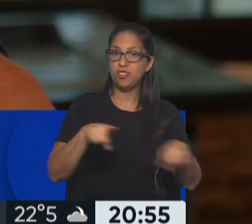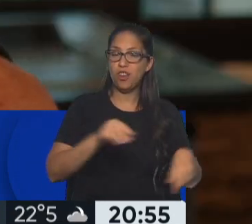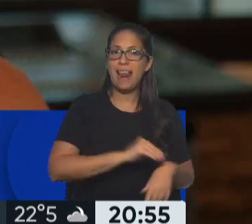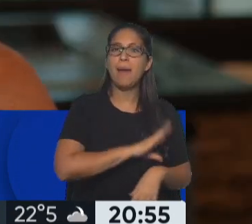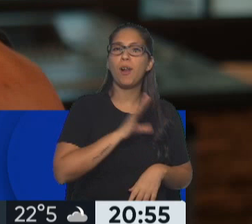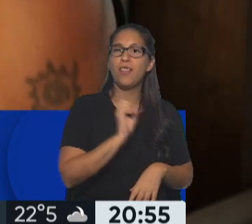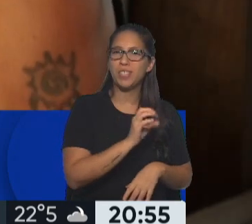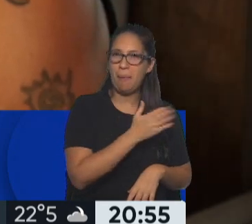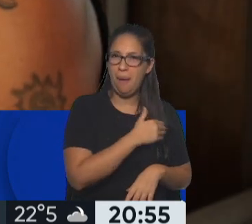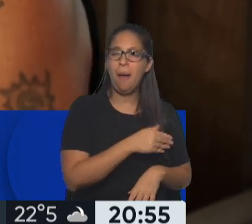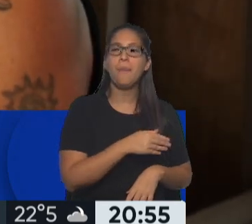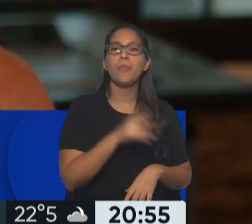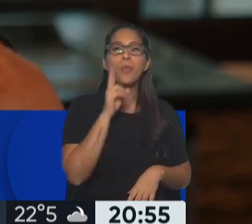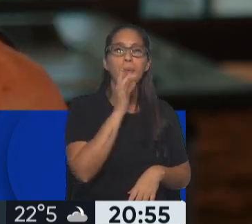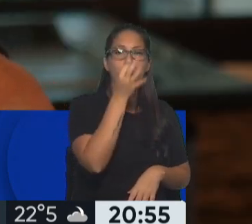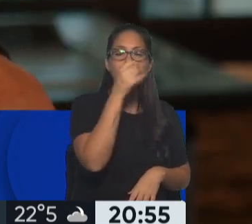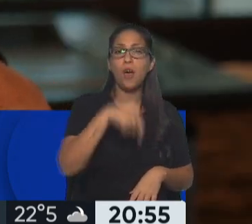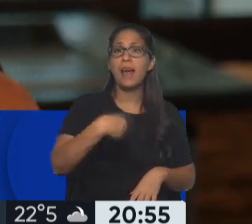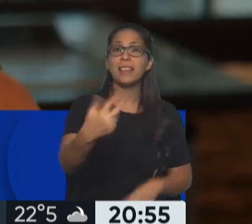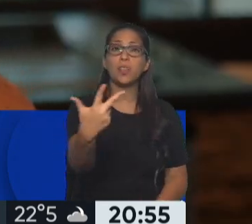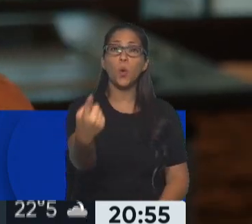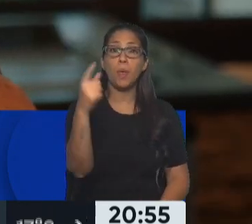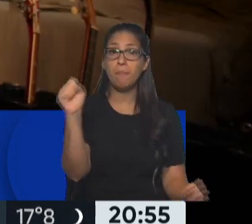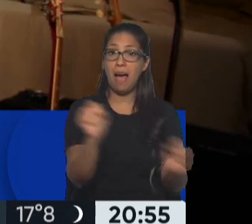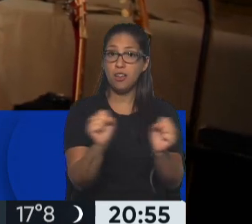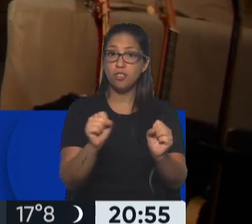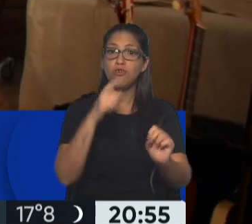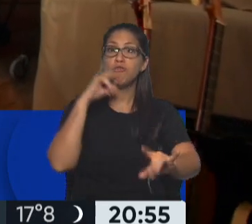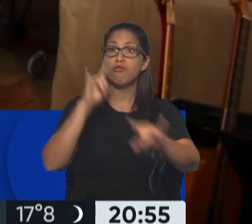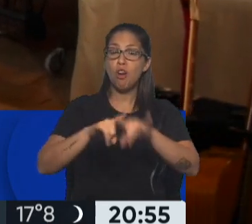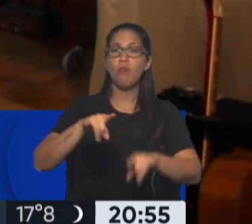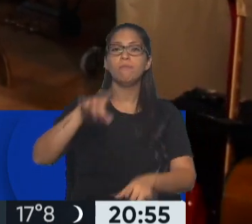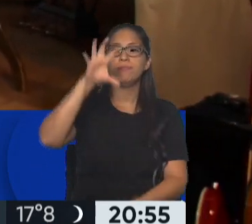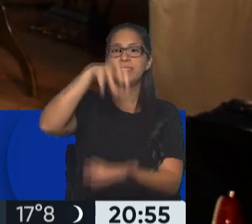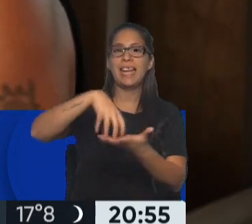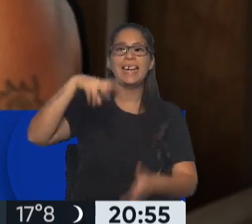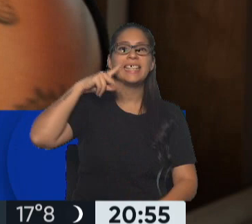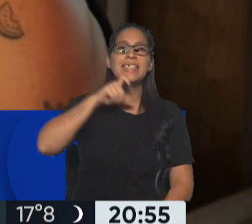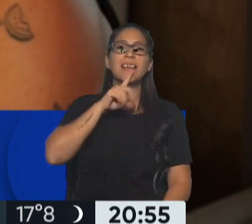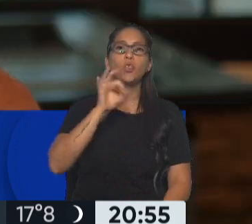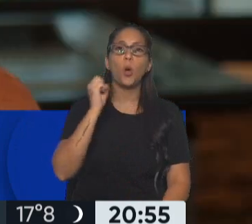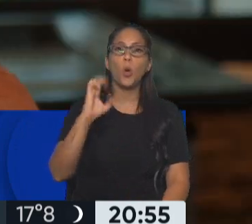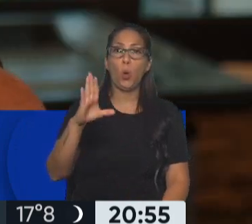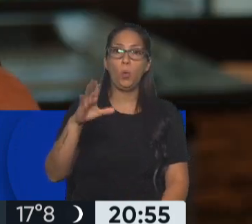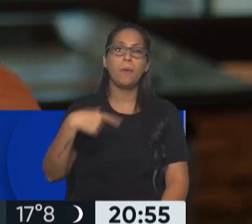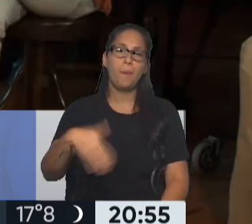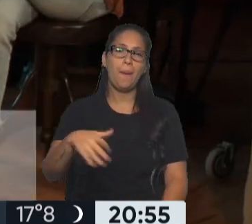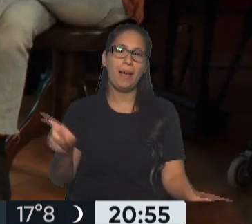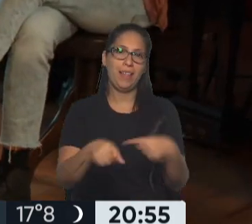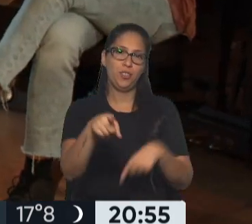lo tenemos. El 31 de mayo se va a estar presentando en Niceto Club y este tema seguramente va a estar sonando.